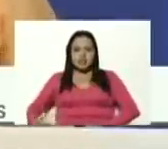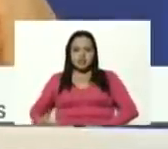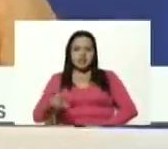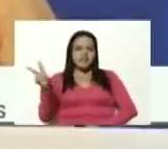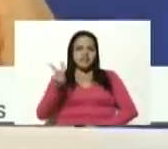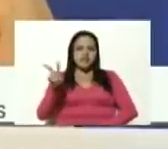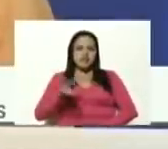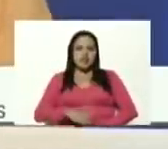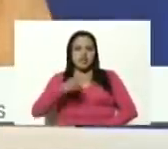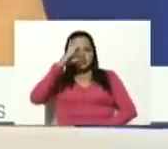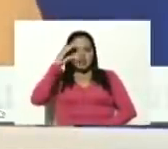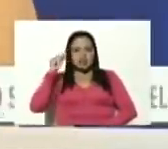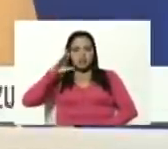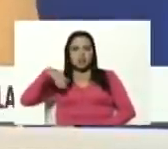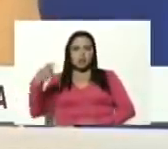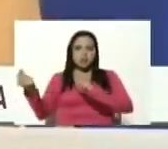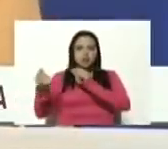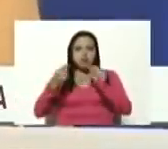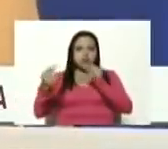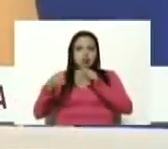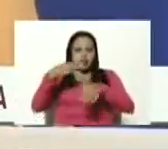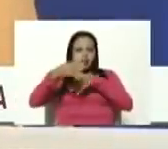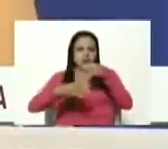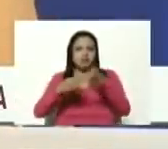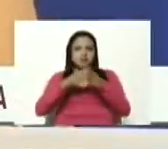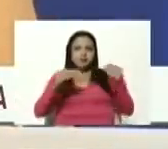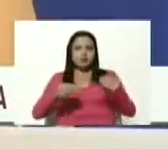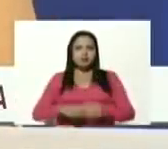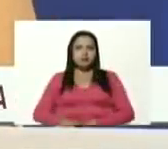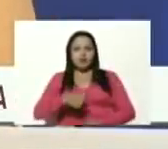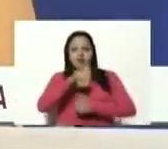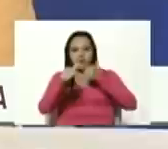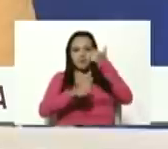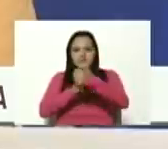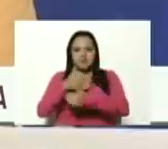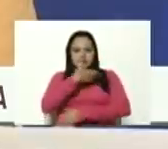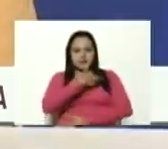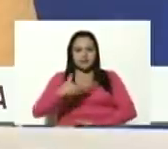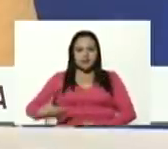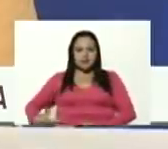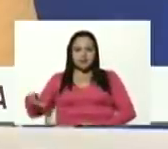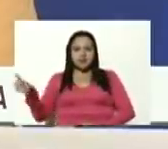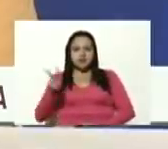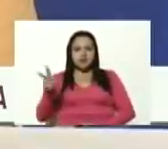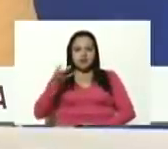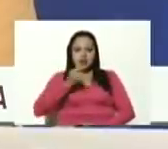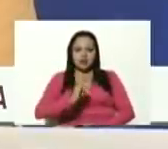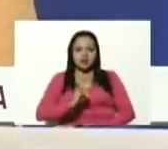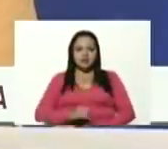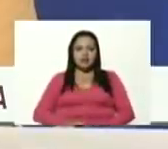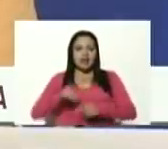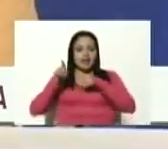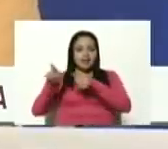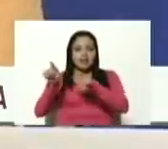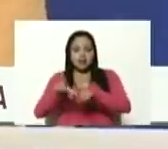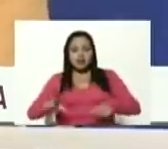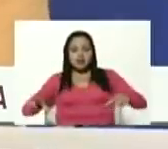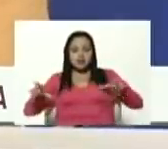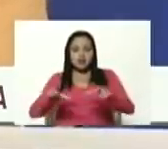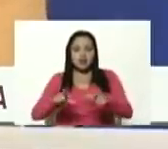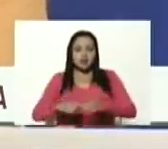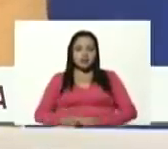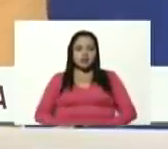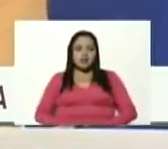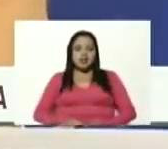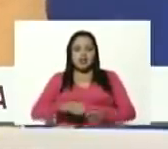República para que podamos comentar todo esto. La vicepresidenta de la República está allá en el sector Los Sin Techos,